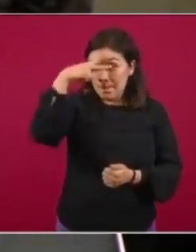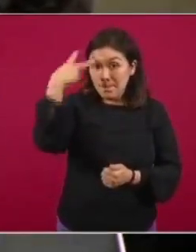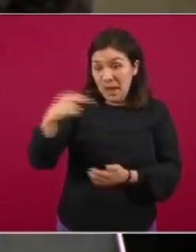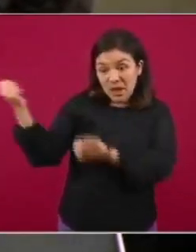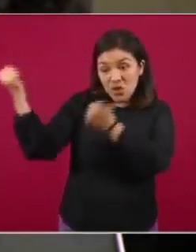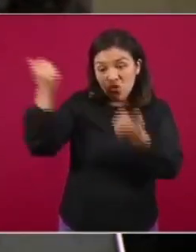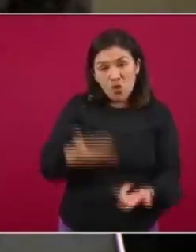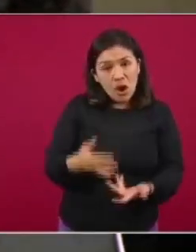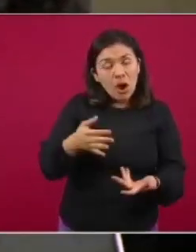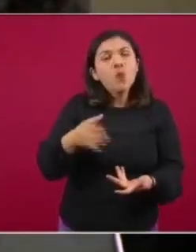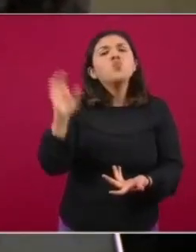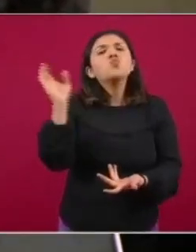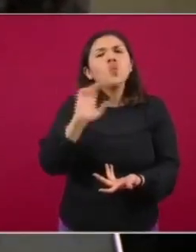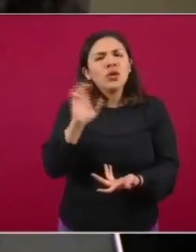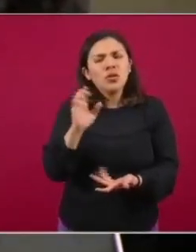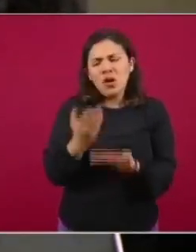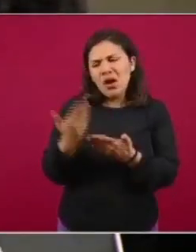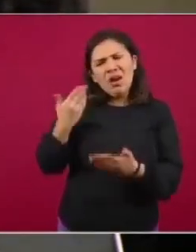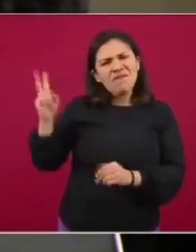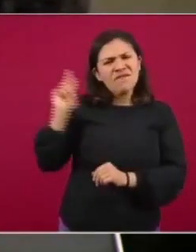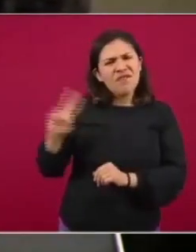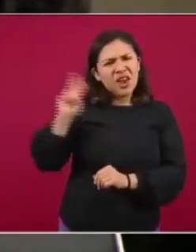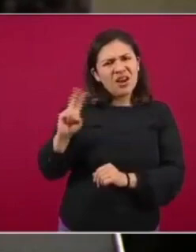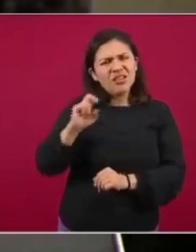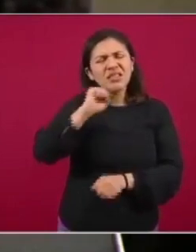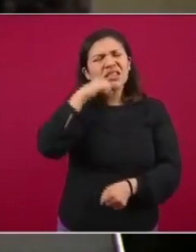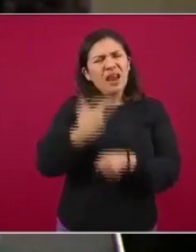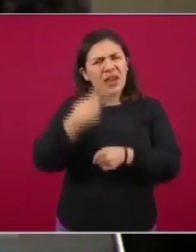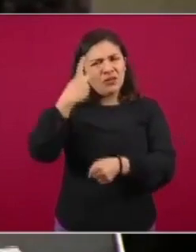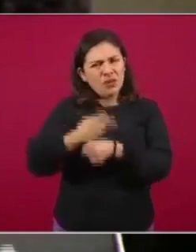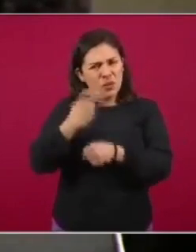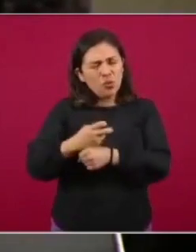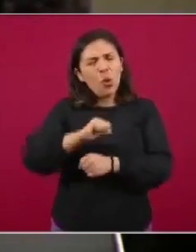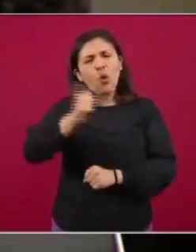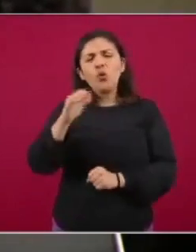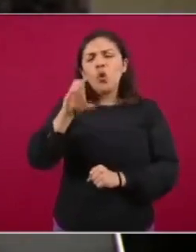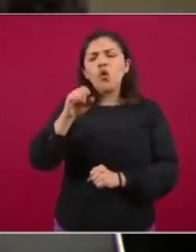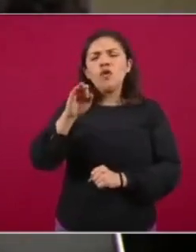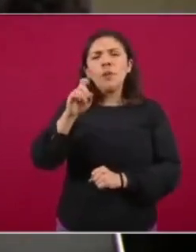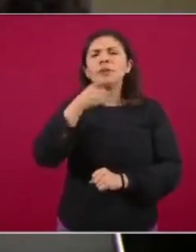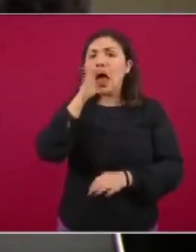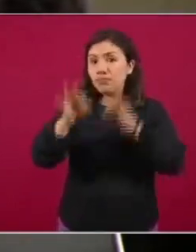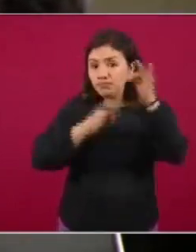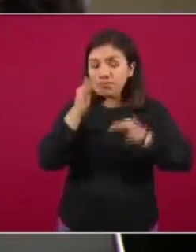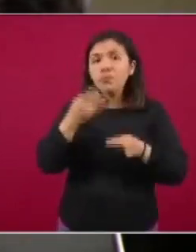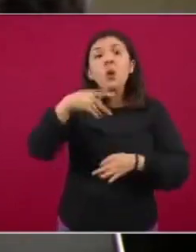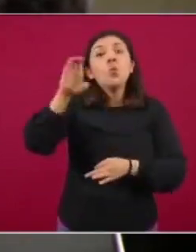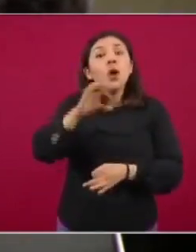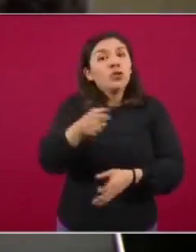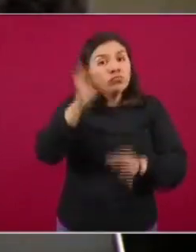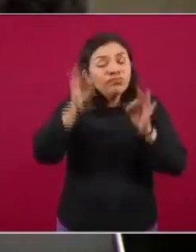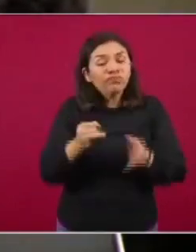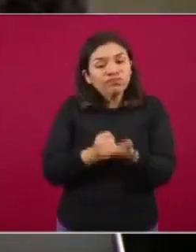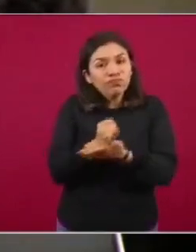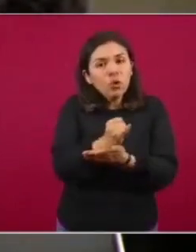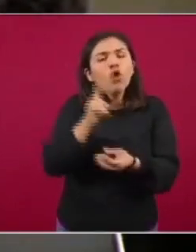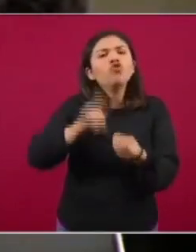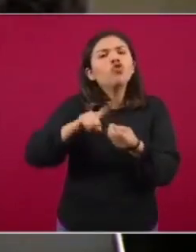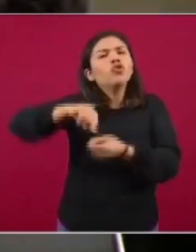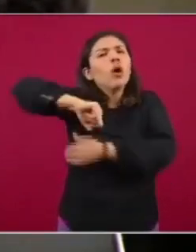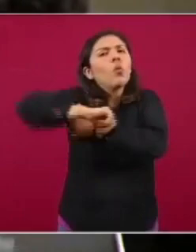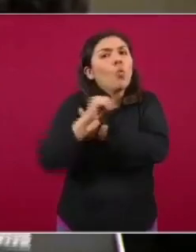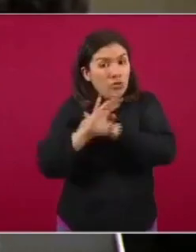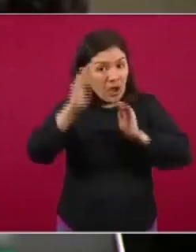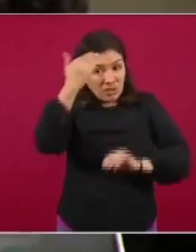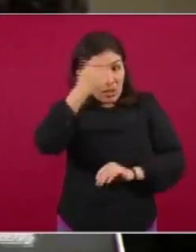el anuncio por parte del subsecretario y de COFEPRIS. ¿Cuándo llega finalmente a México? ¿Dónde se va a almacenar? Si ya se